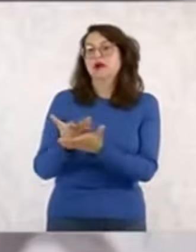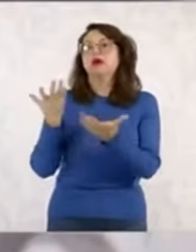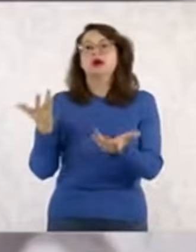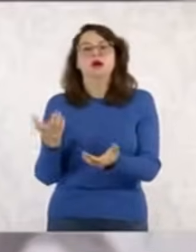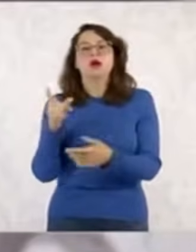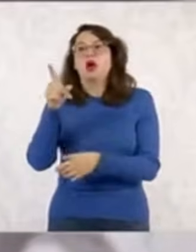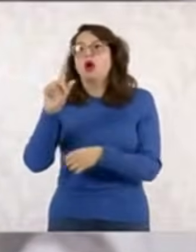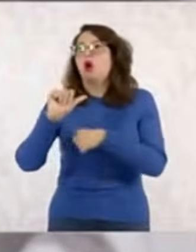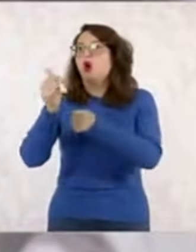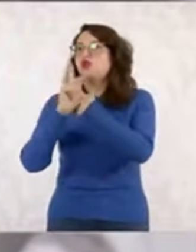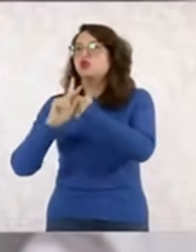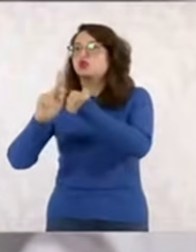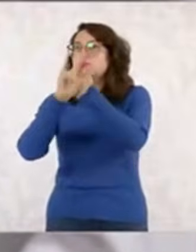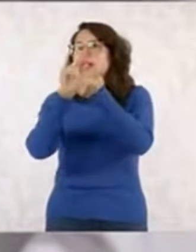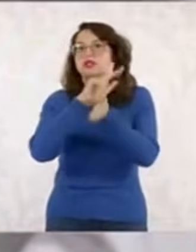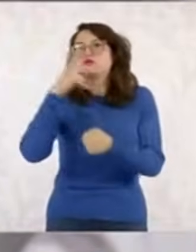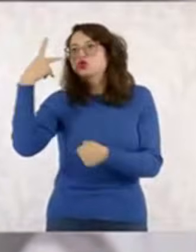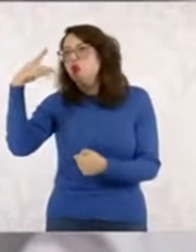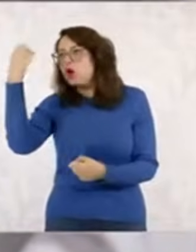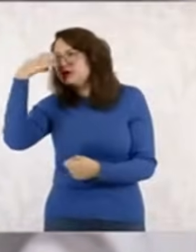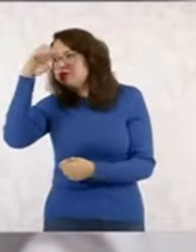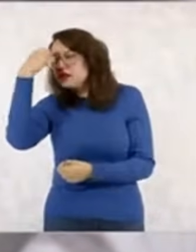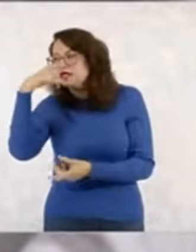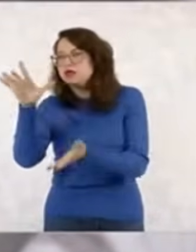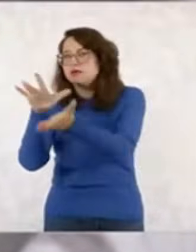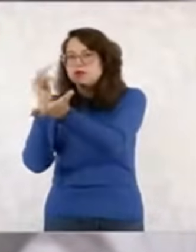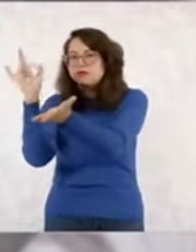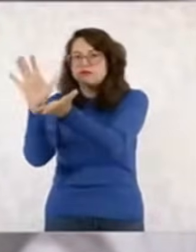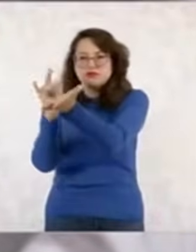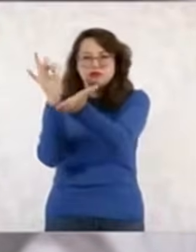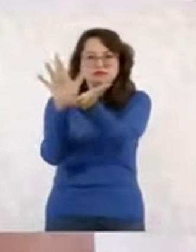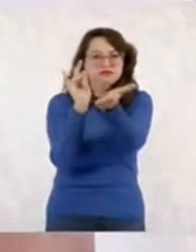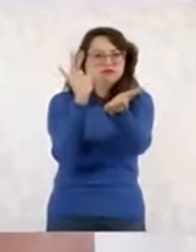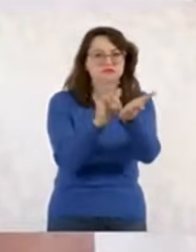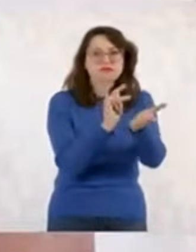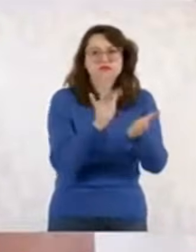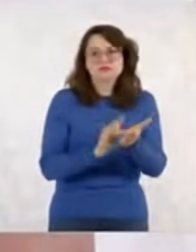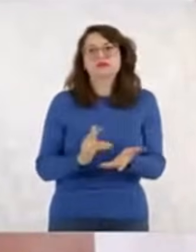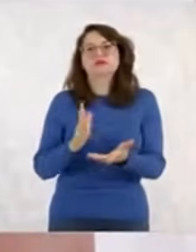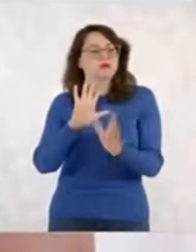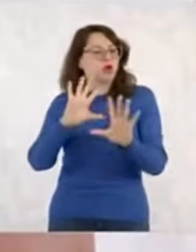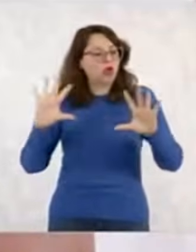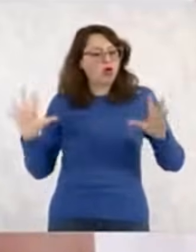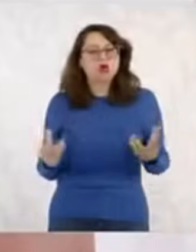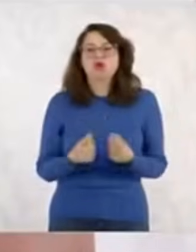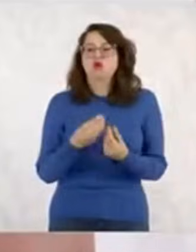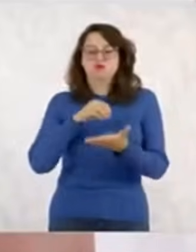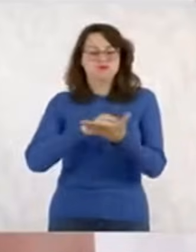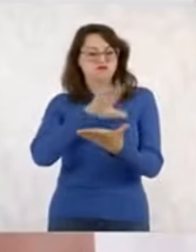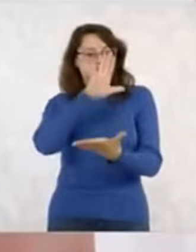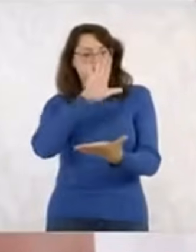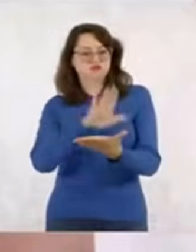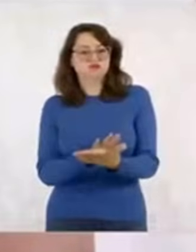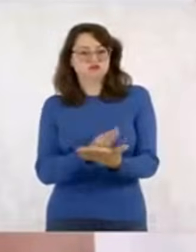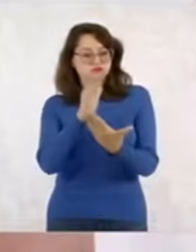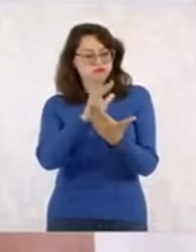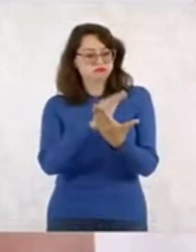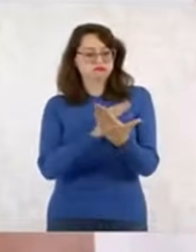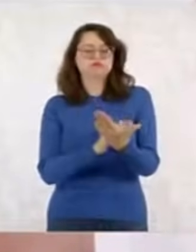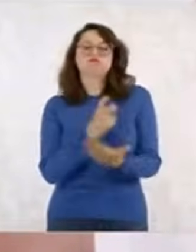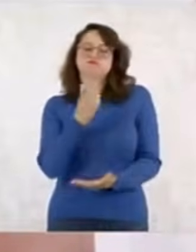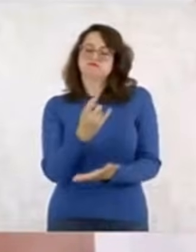han mostrado ya pues buenas prácticas que fueron también recogidas, algunas de ellas y que fueron condensadas en